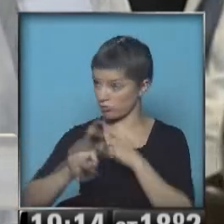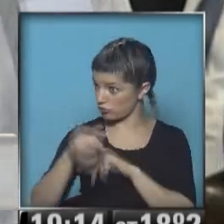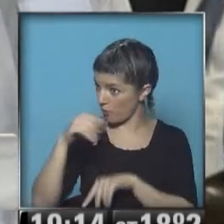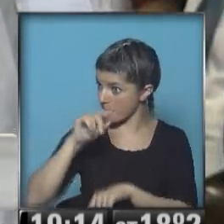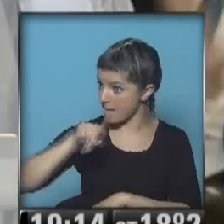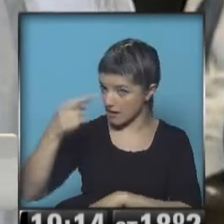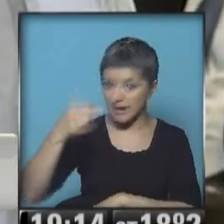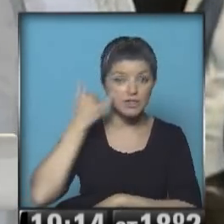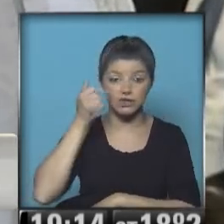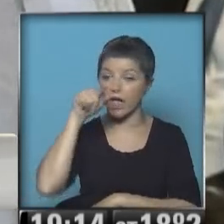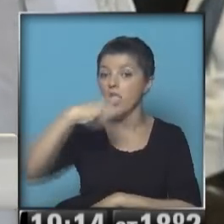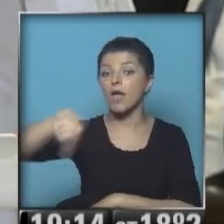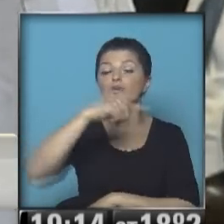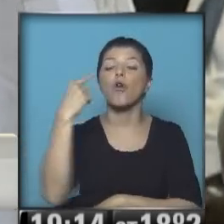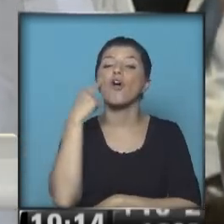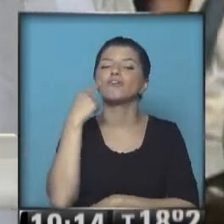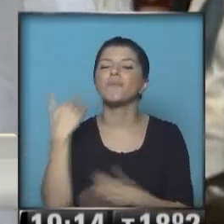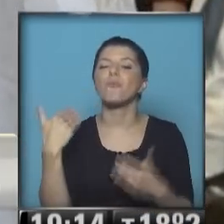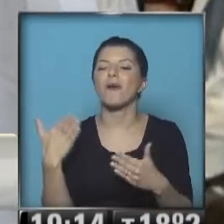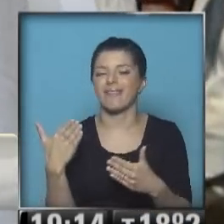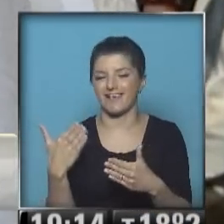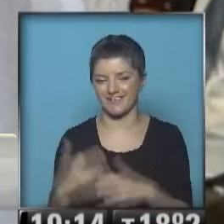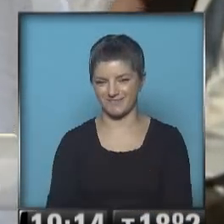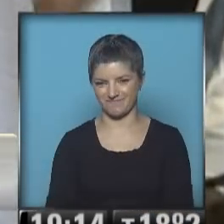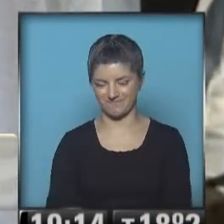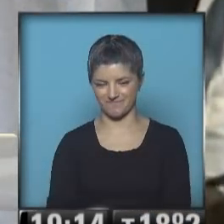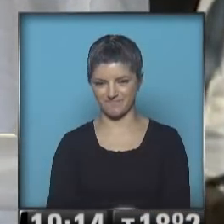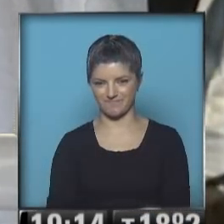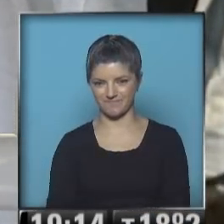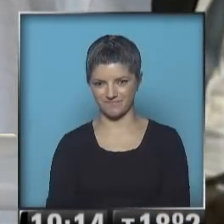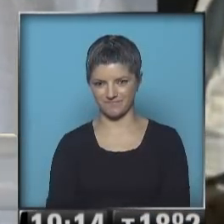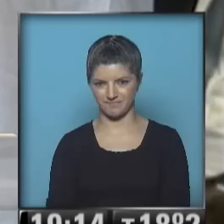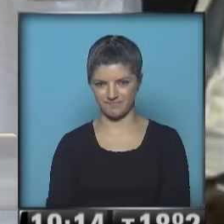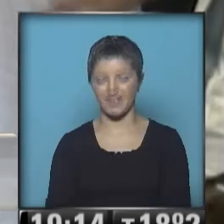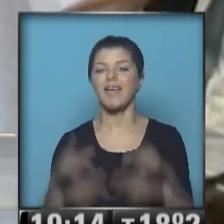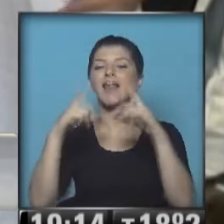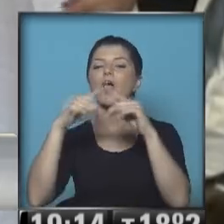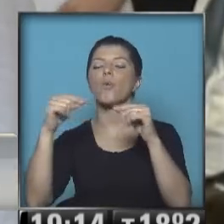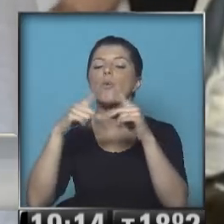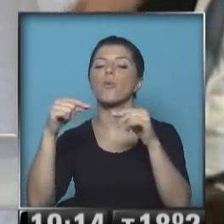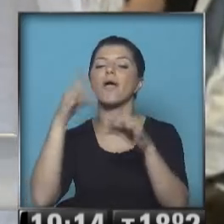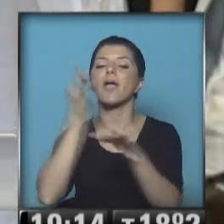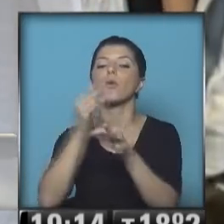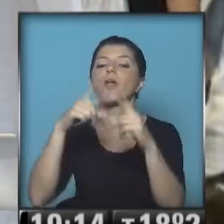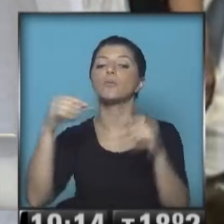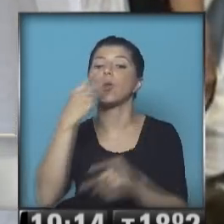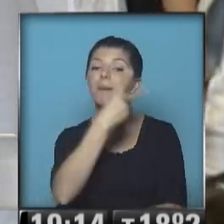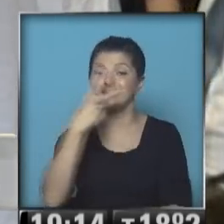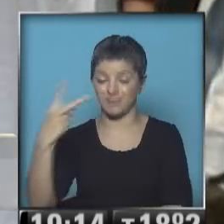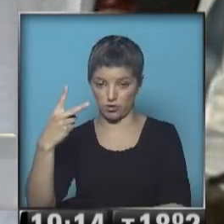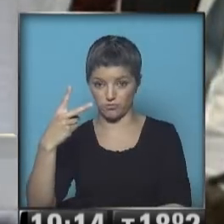ya la van a poder conocer los chicos de esta escuela número 22 de Lanús, Fray Luis